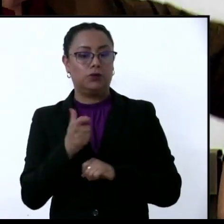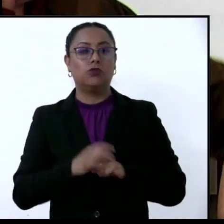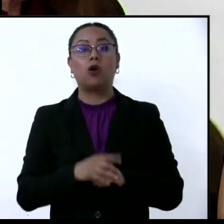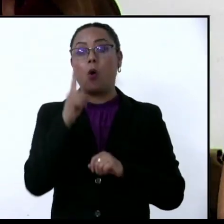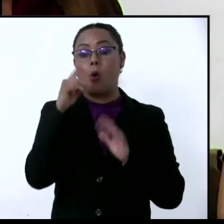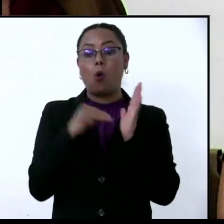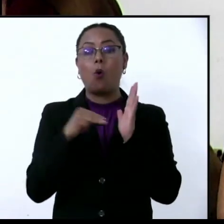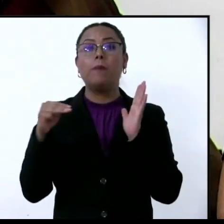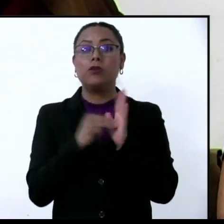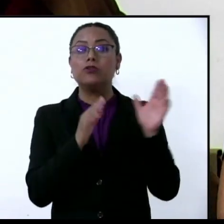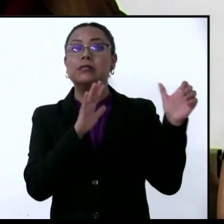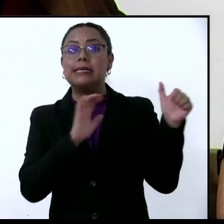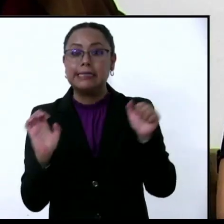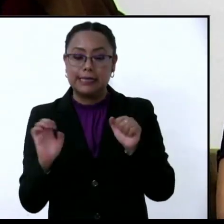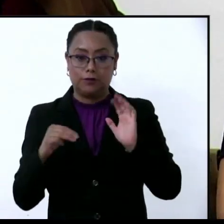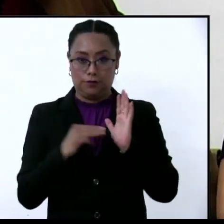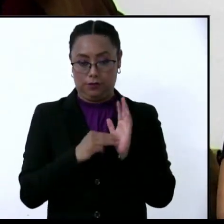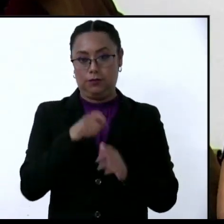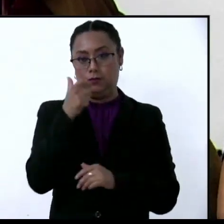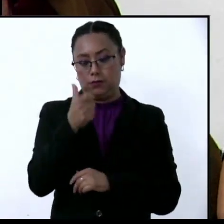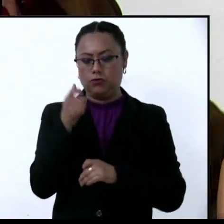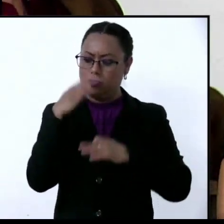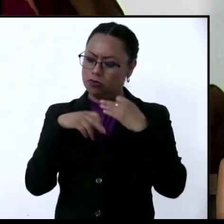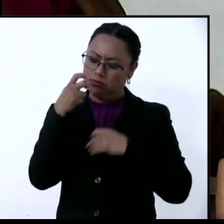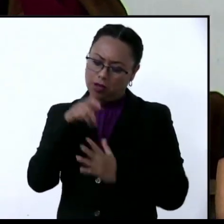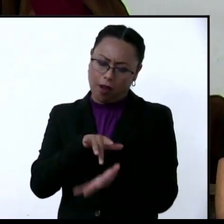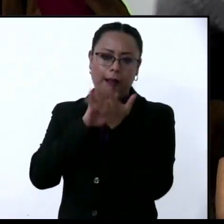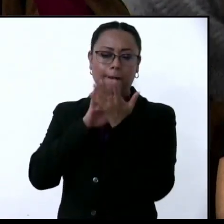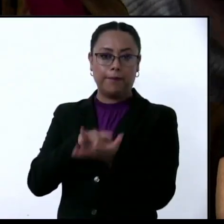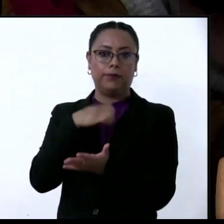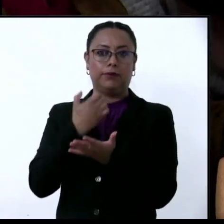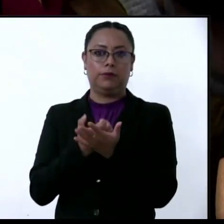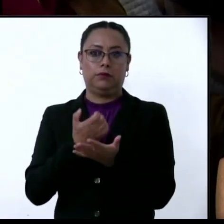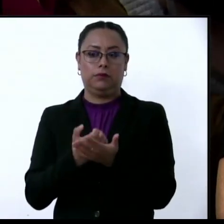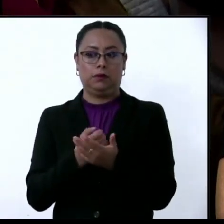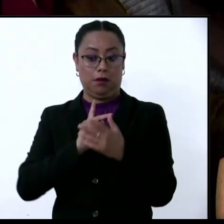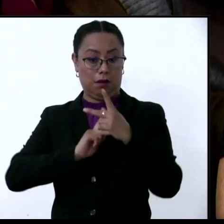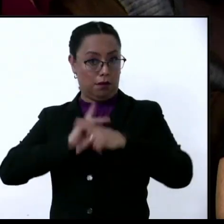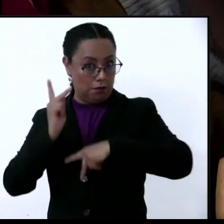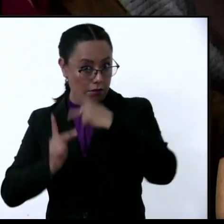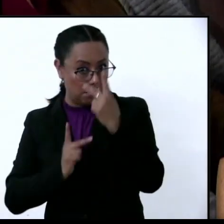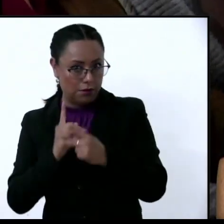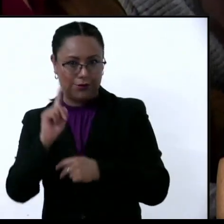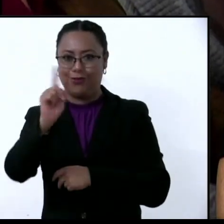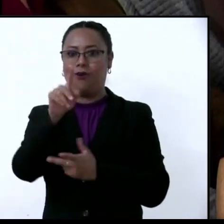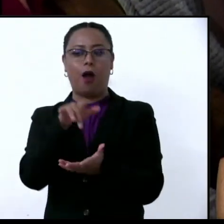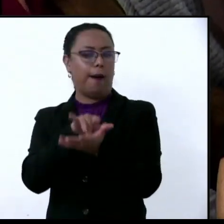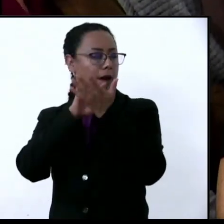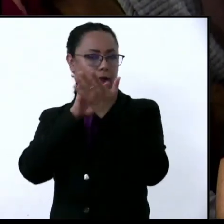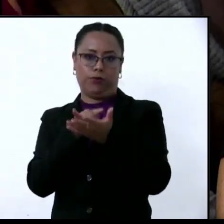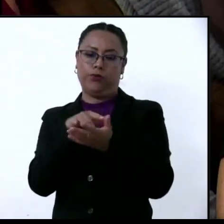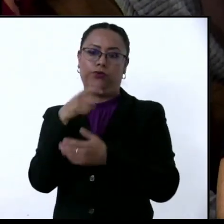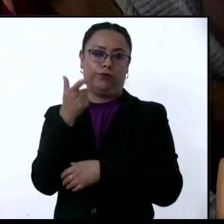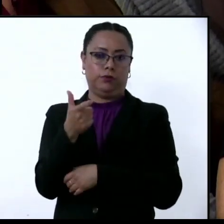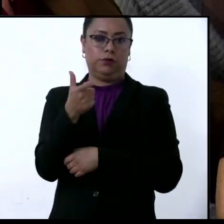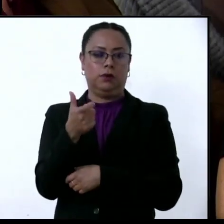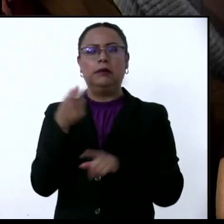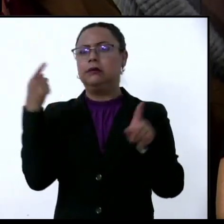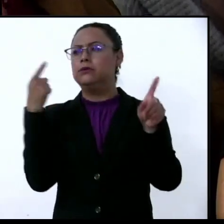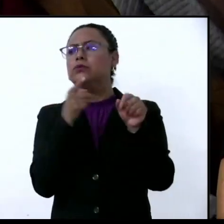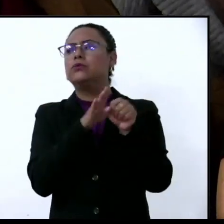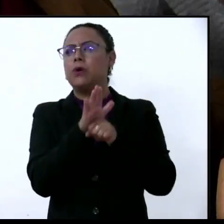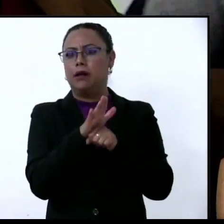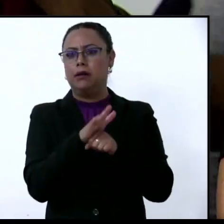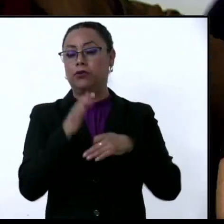Es importante reiterar que son apoyos económicos, que no estamos hablando de créditos, y que tienen como finalidad que este